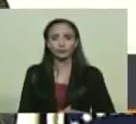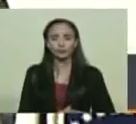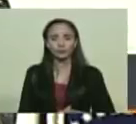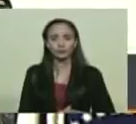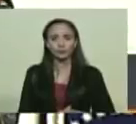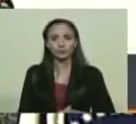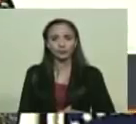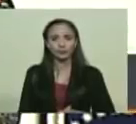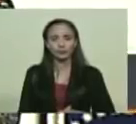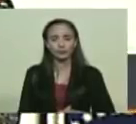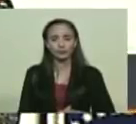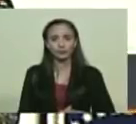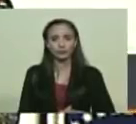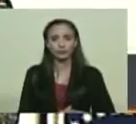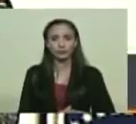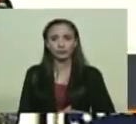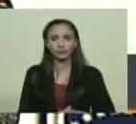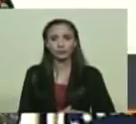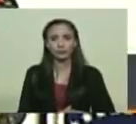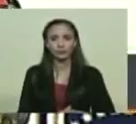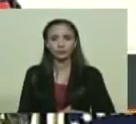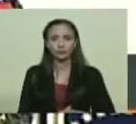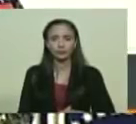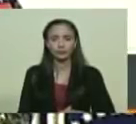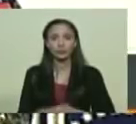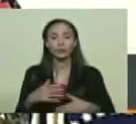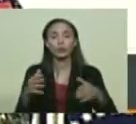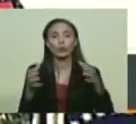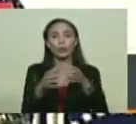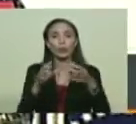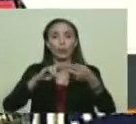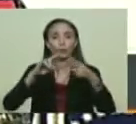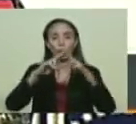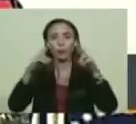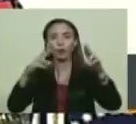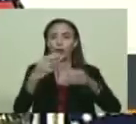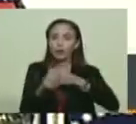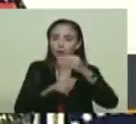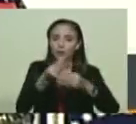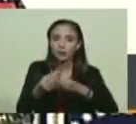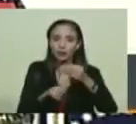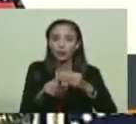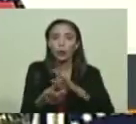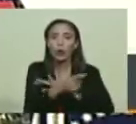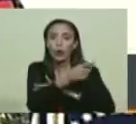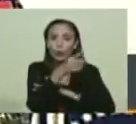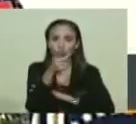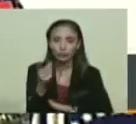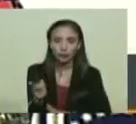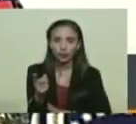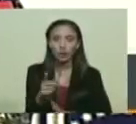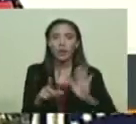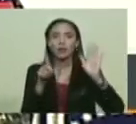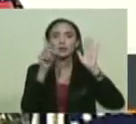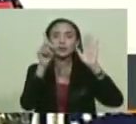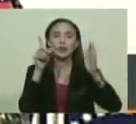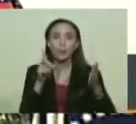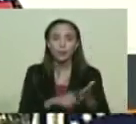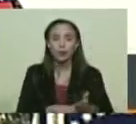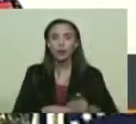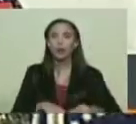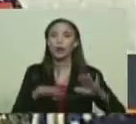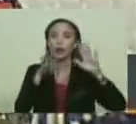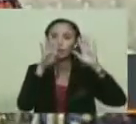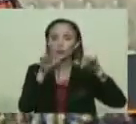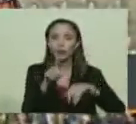cosas. Son los cuadrantes de paz. Y ustedes, los